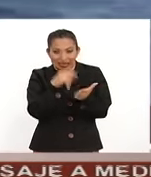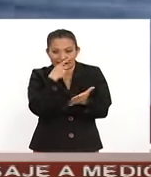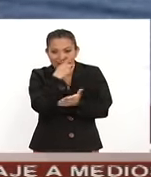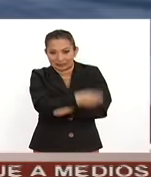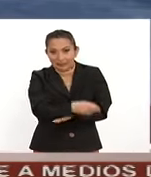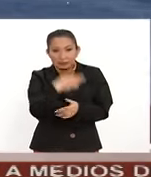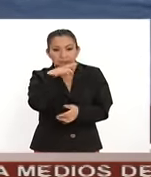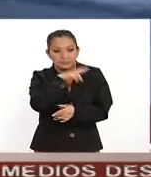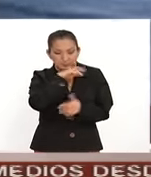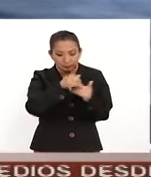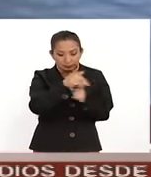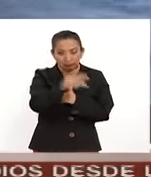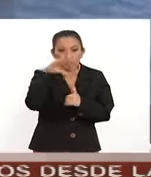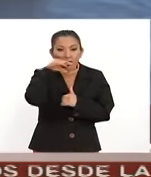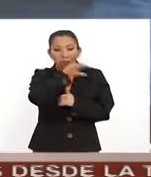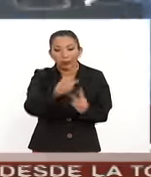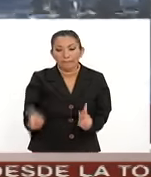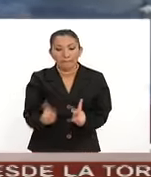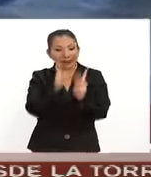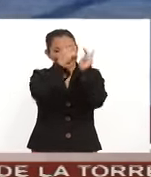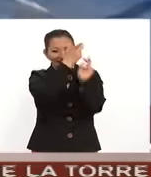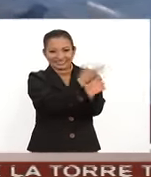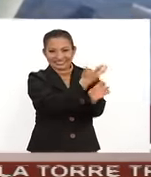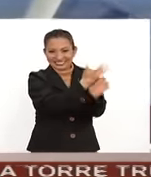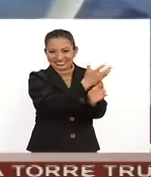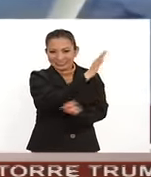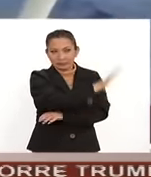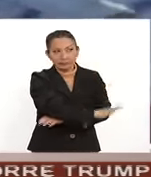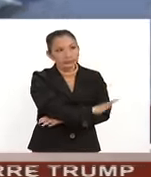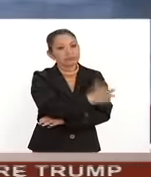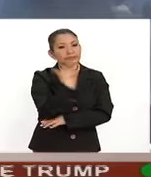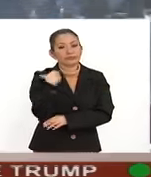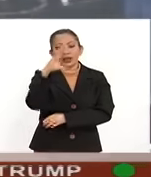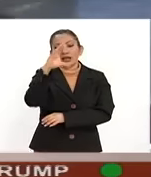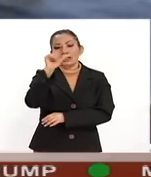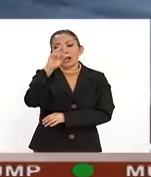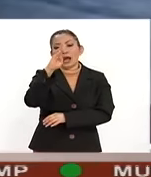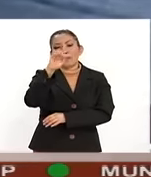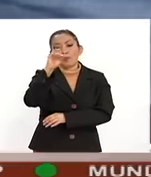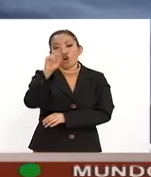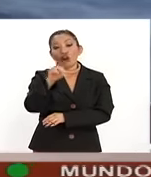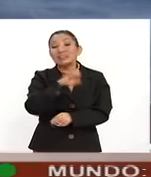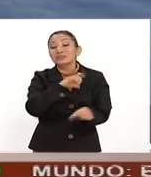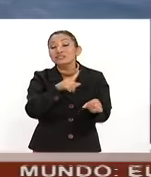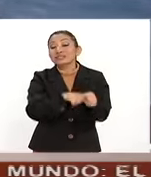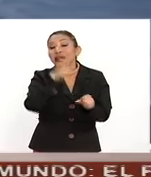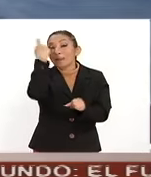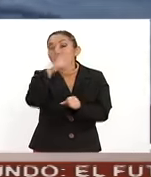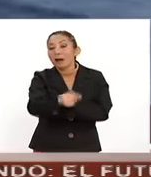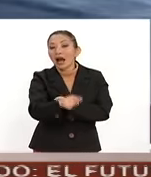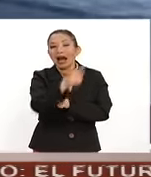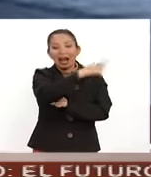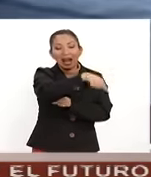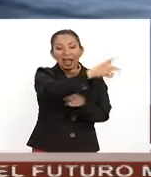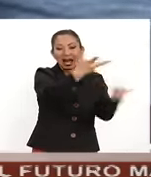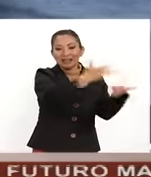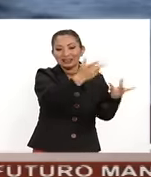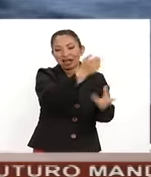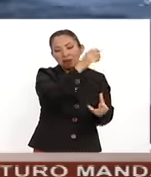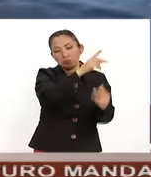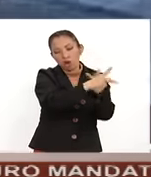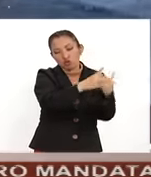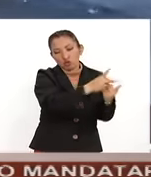que pronto Cuba venderá a Estados Unidos carbón, y un carbón especial para la elaboración de cierto